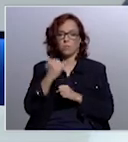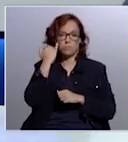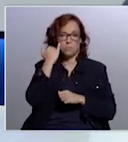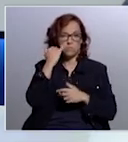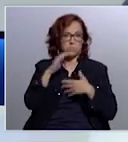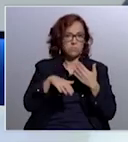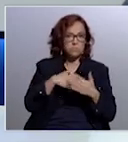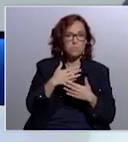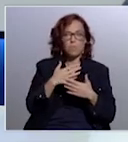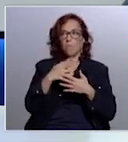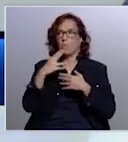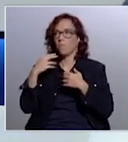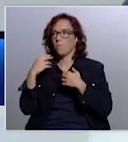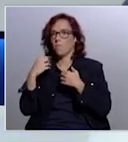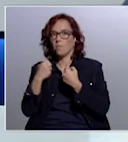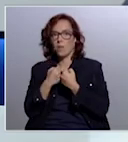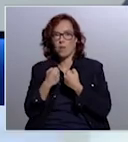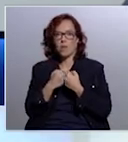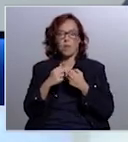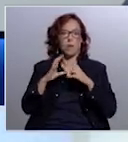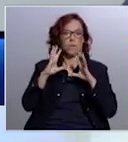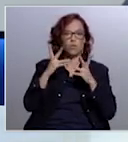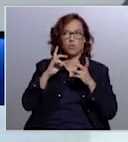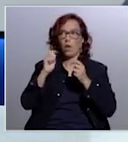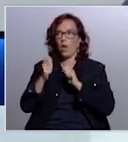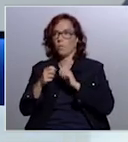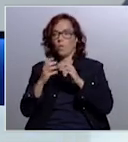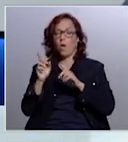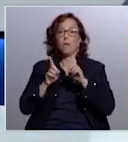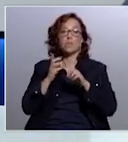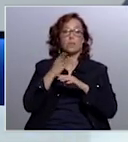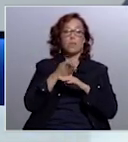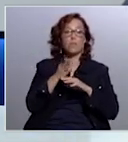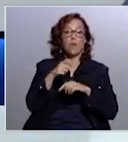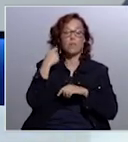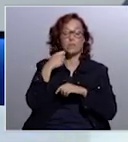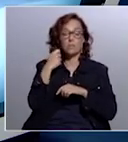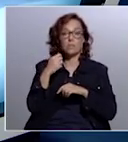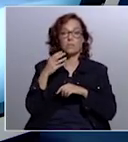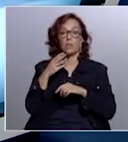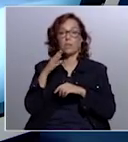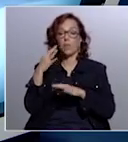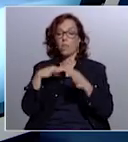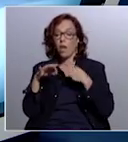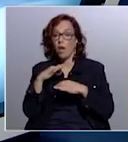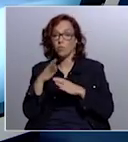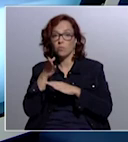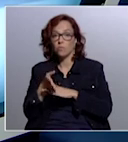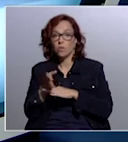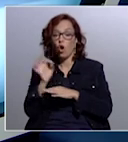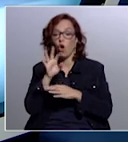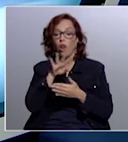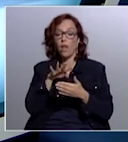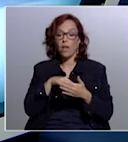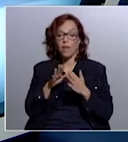pelea genera revoluciones y cambios y a veces va al cine el teatro le un libro y eso es así en el